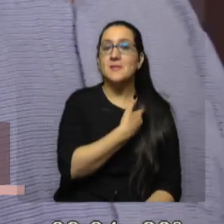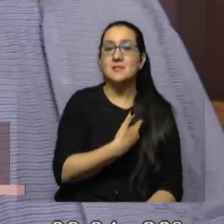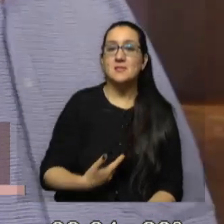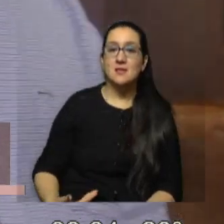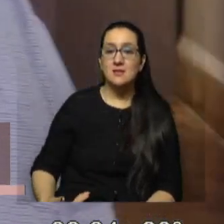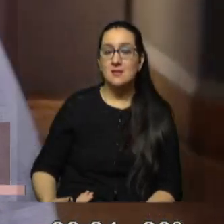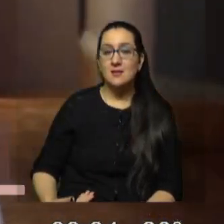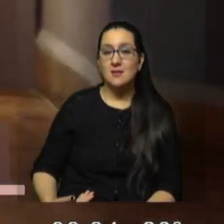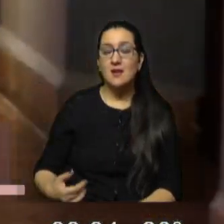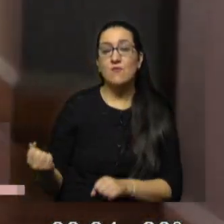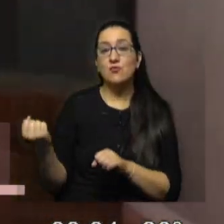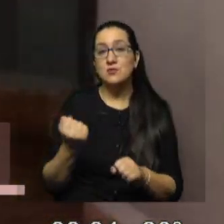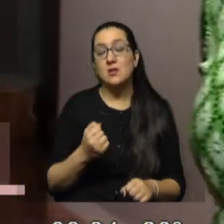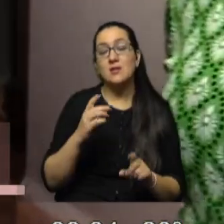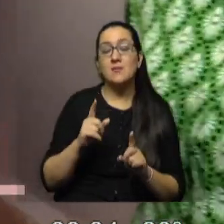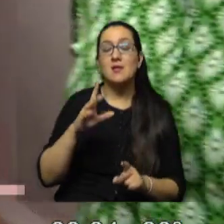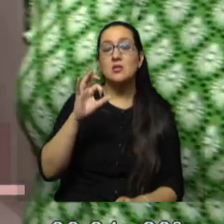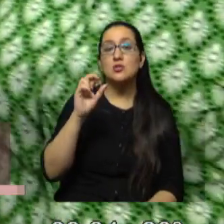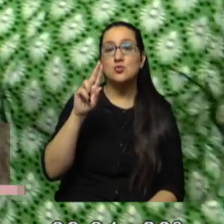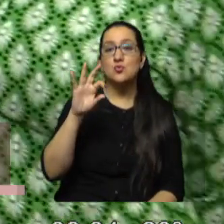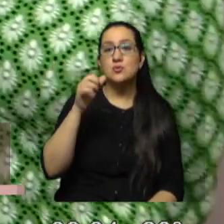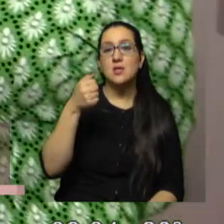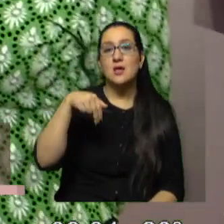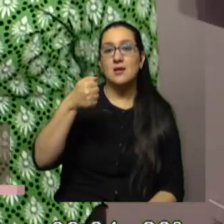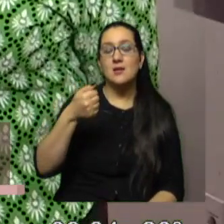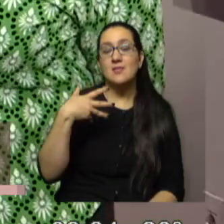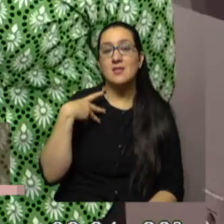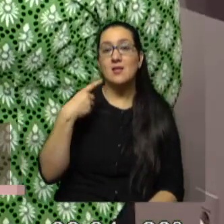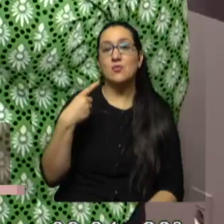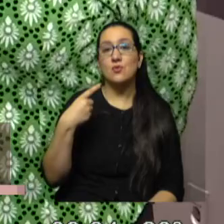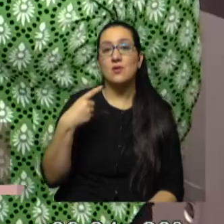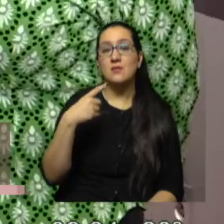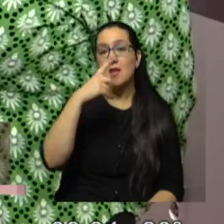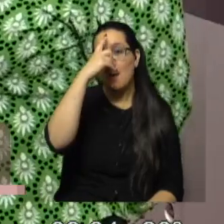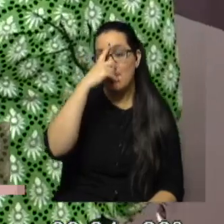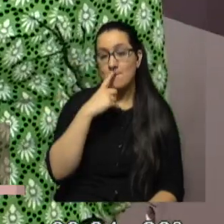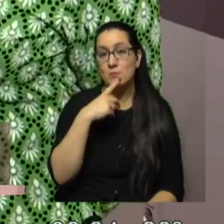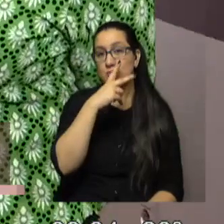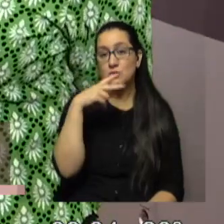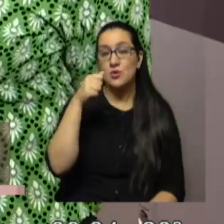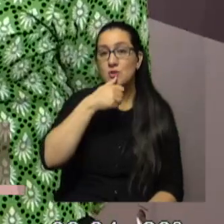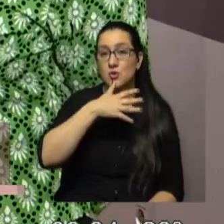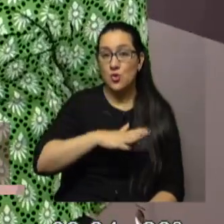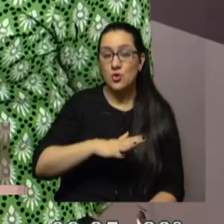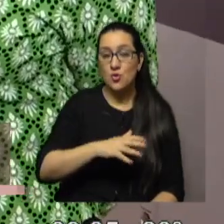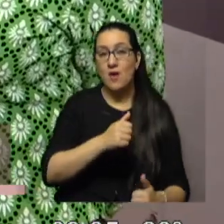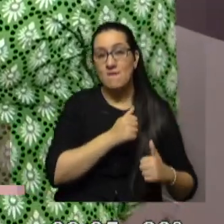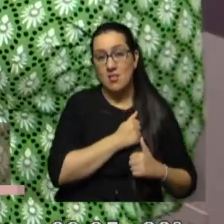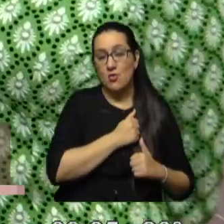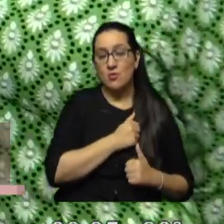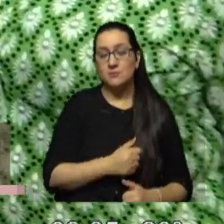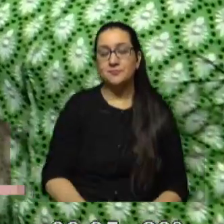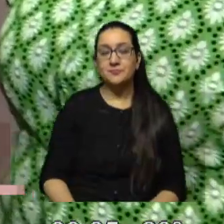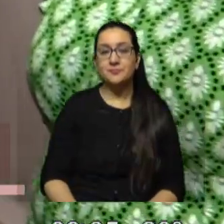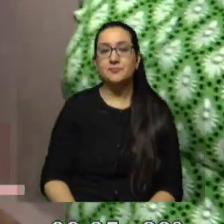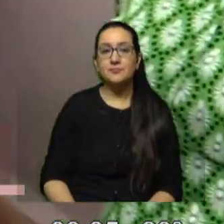Burrich, y con Rosana Carreter, curadora y directora del Museo Histórico Cabildo, donde nos encontramos en